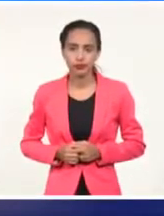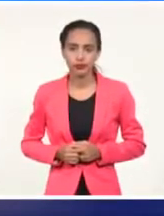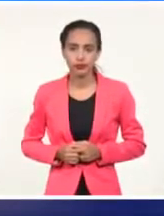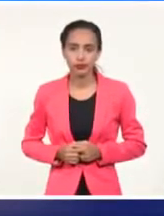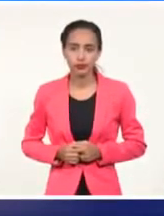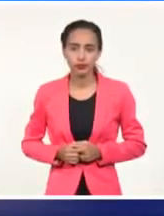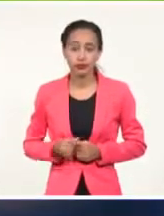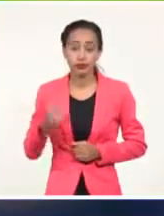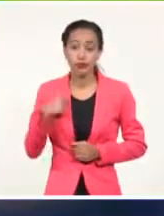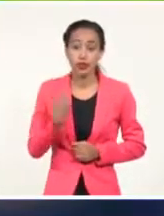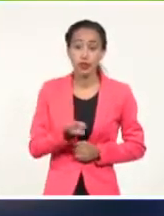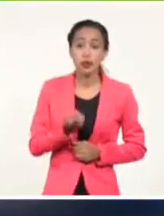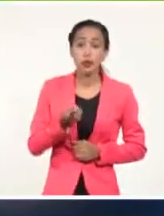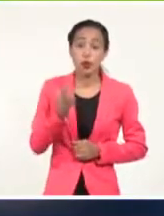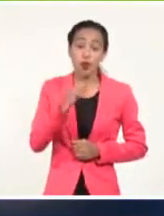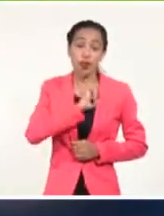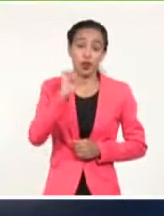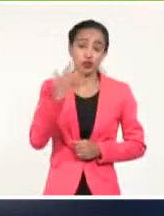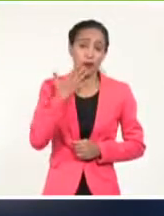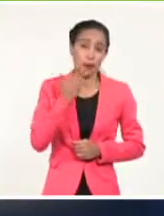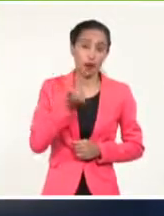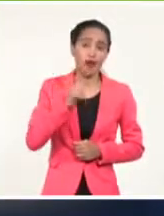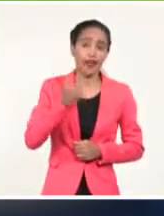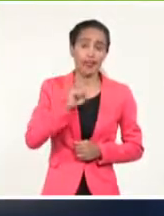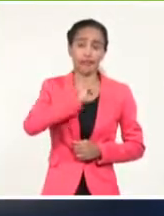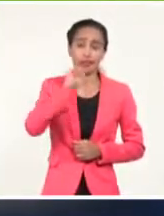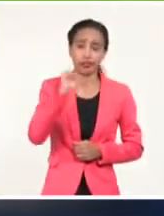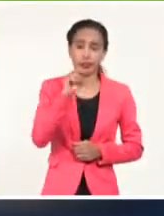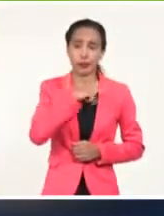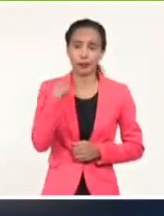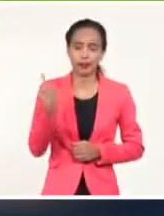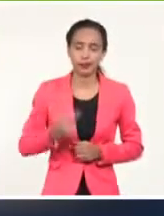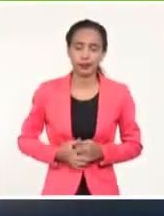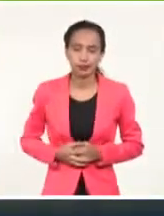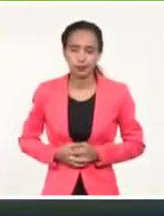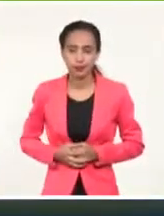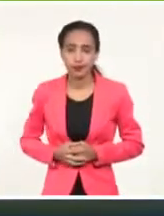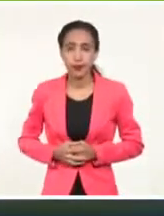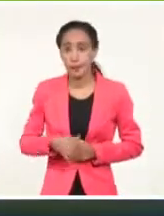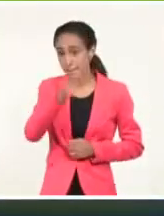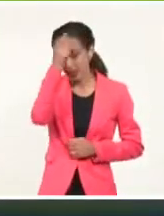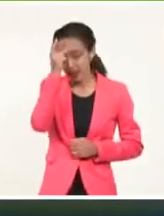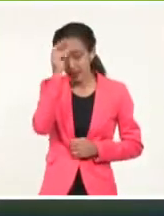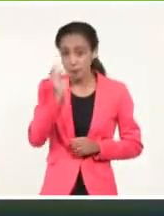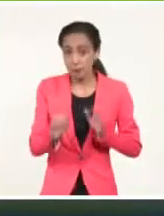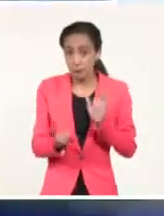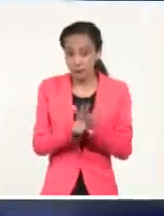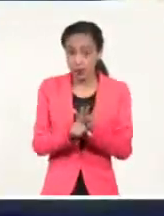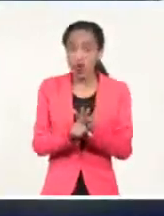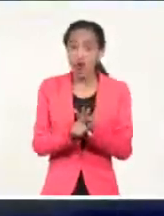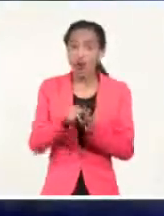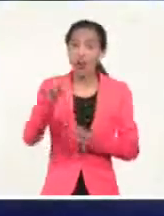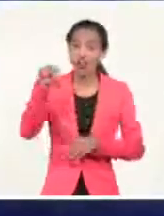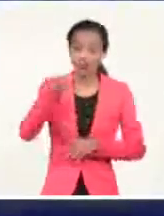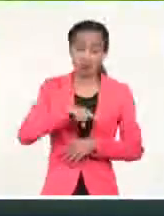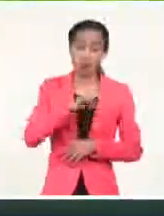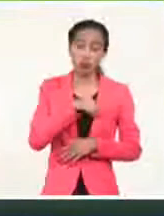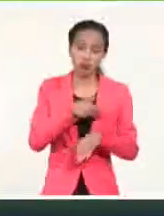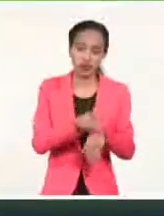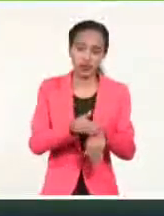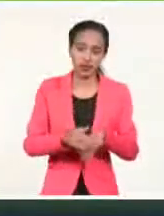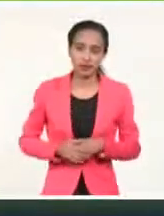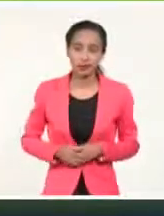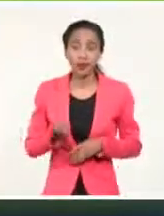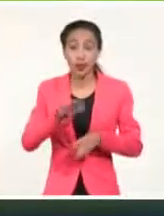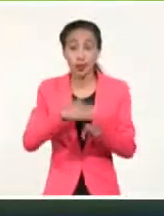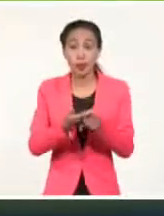10 victorias seguidas. Los partidos hay que jugarlos para ganar y el Real Madrid comenzó a jugarlo tarde. Recortó distancias Vinicius y buscó el